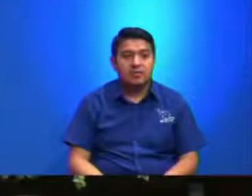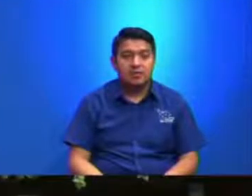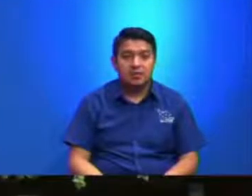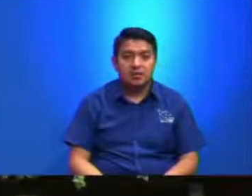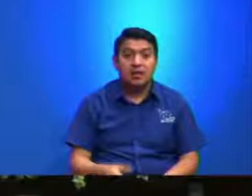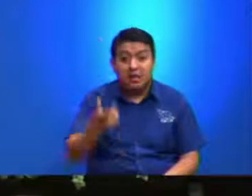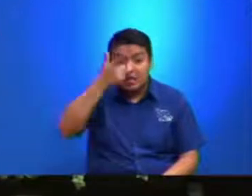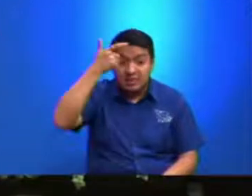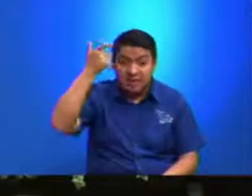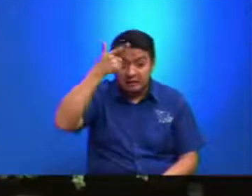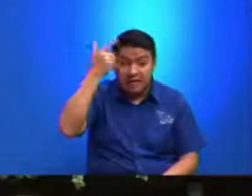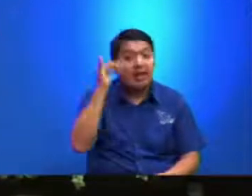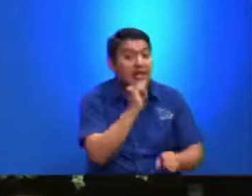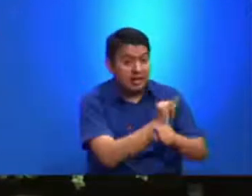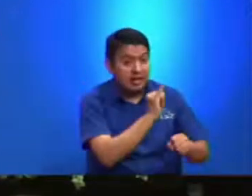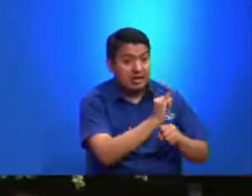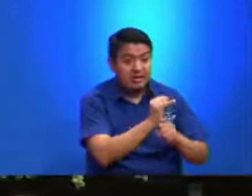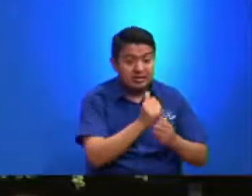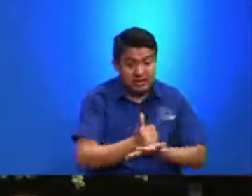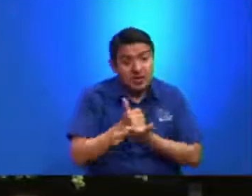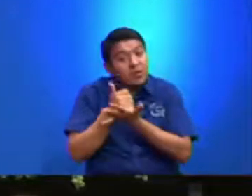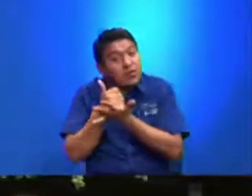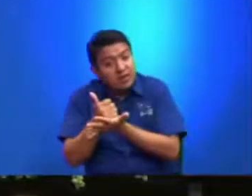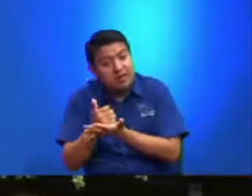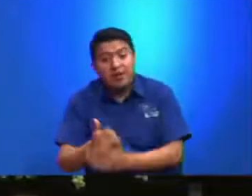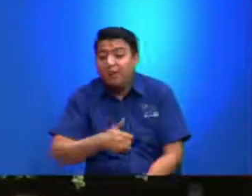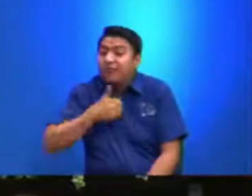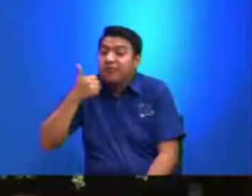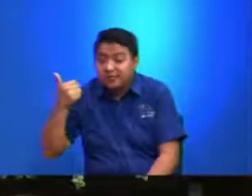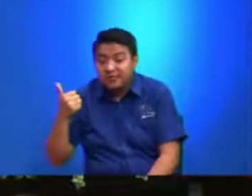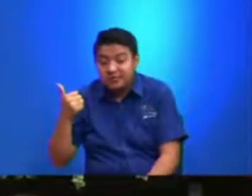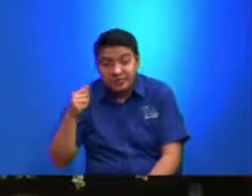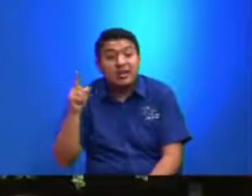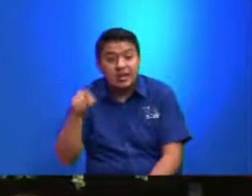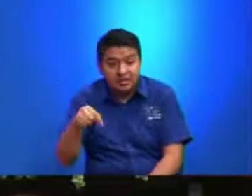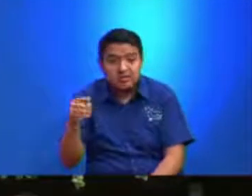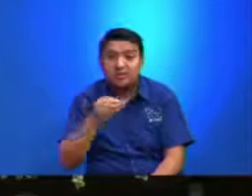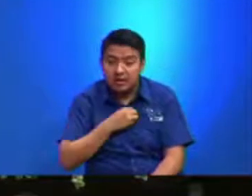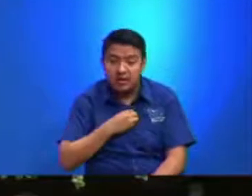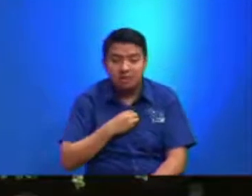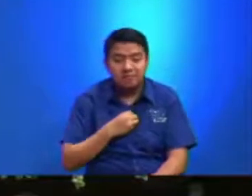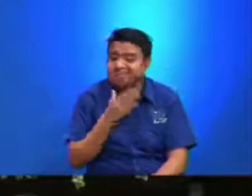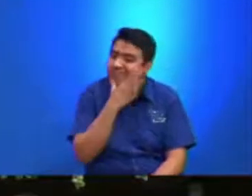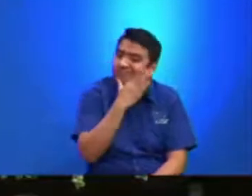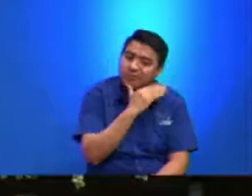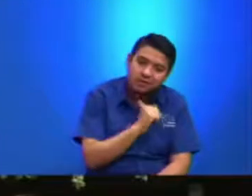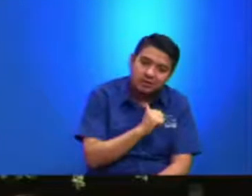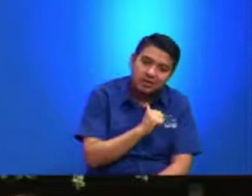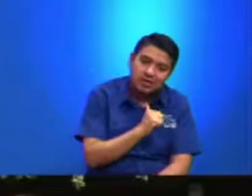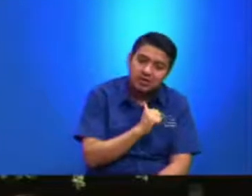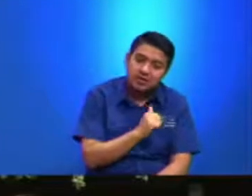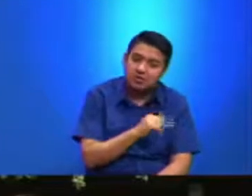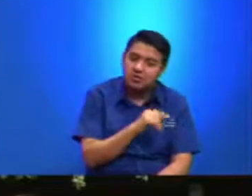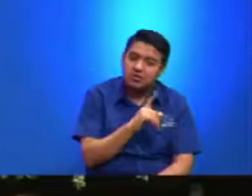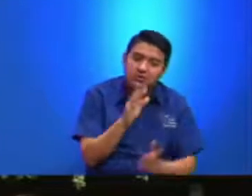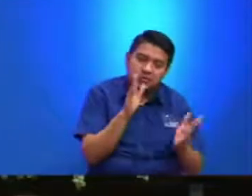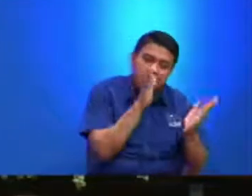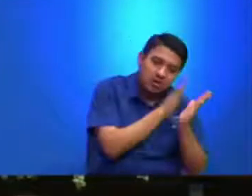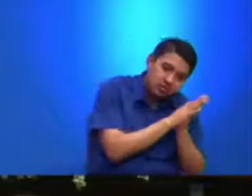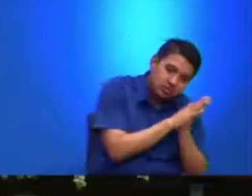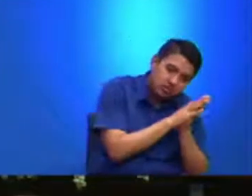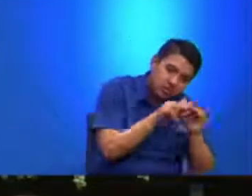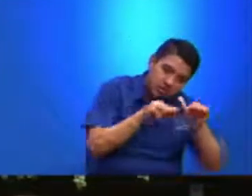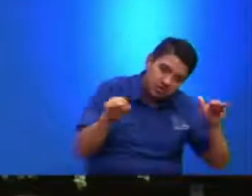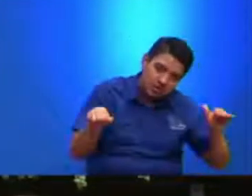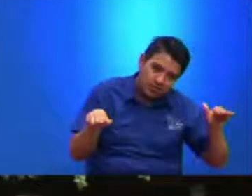trabajar mucho en la obra, ayudar a todo el que pudiera. Ya no podía, solo tirar en la cama, de la cama al